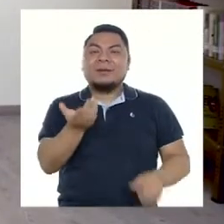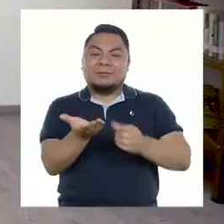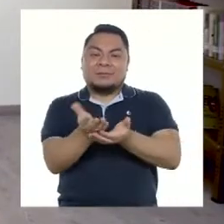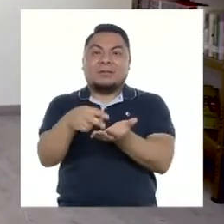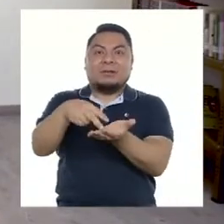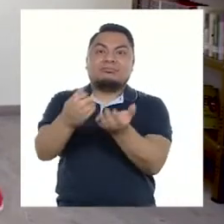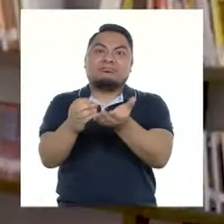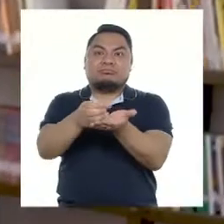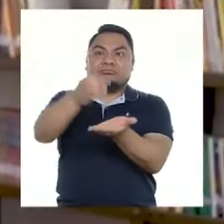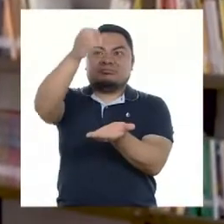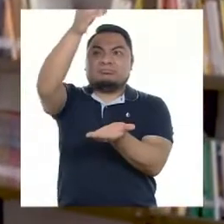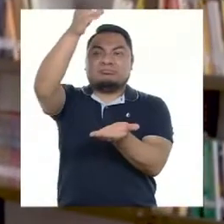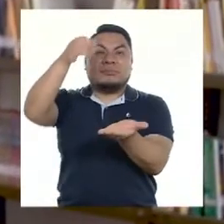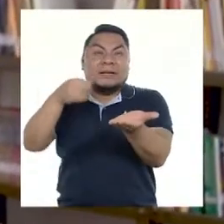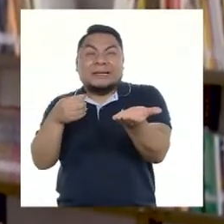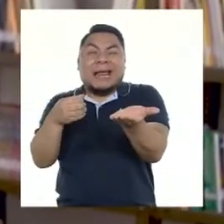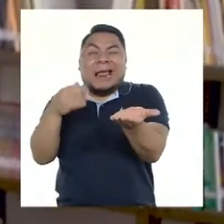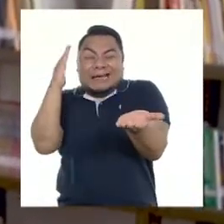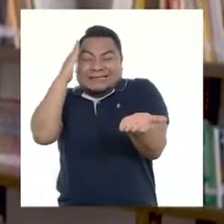Va. ¡Ay!